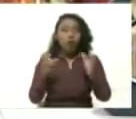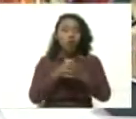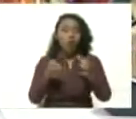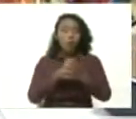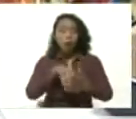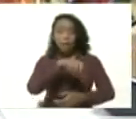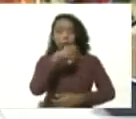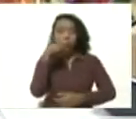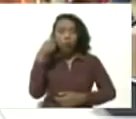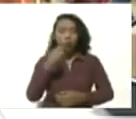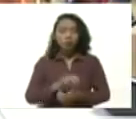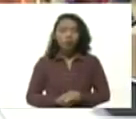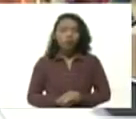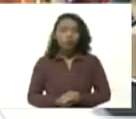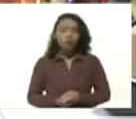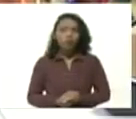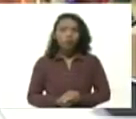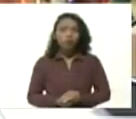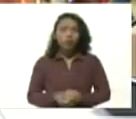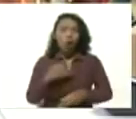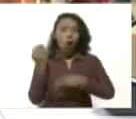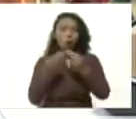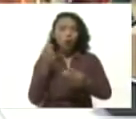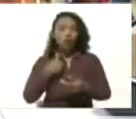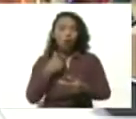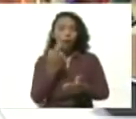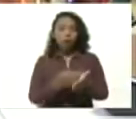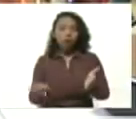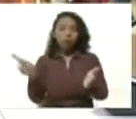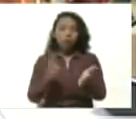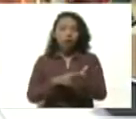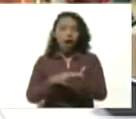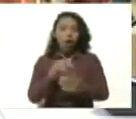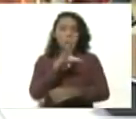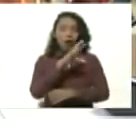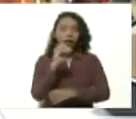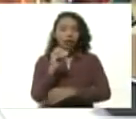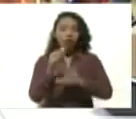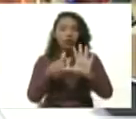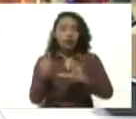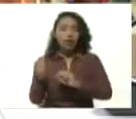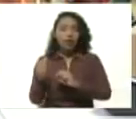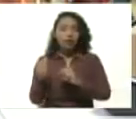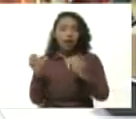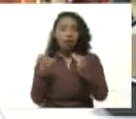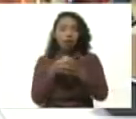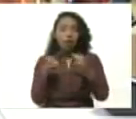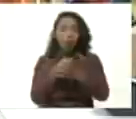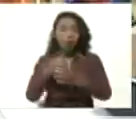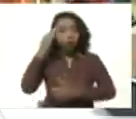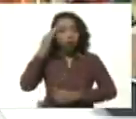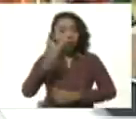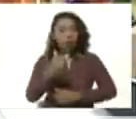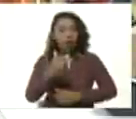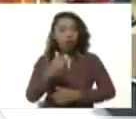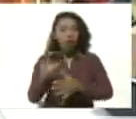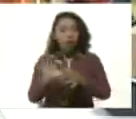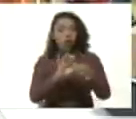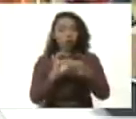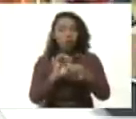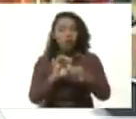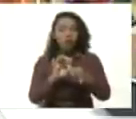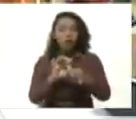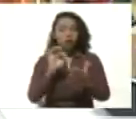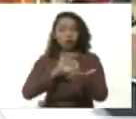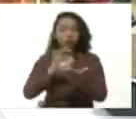narcotraficantes, como le ratifiqué a los 560 comandantes de las unidades tácticas de la Fuerza